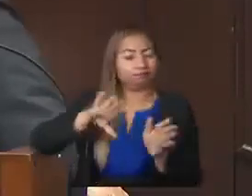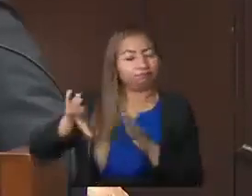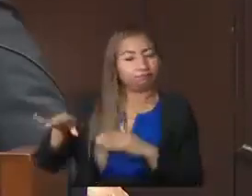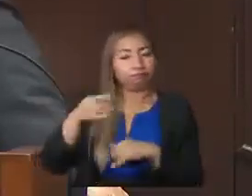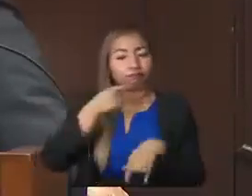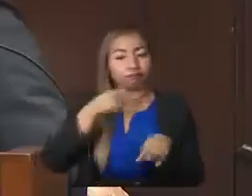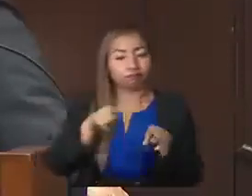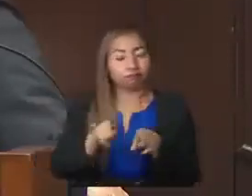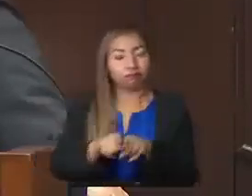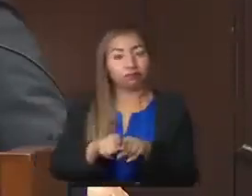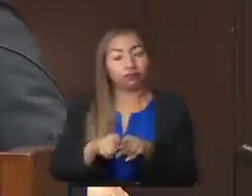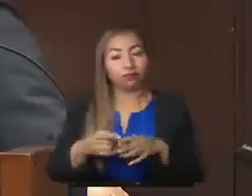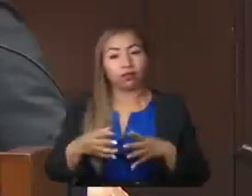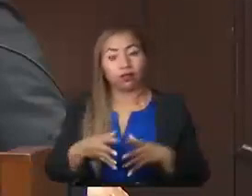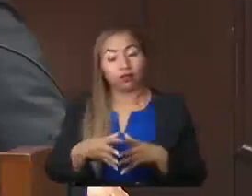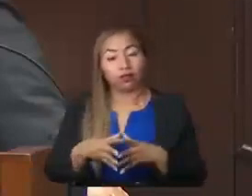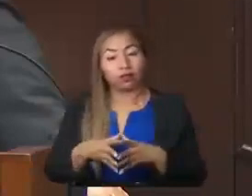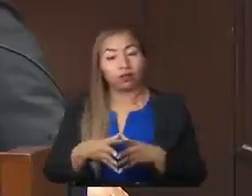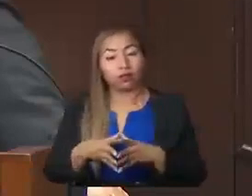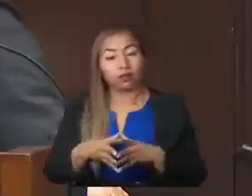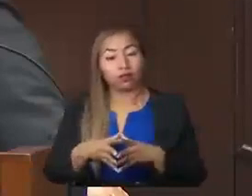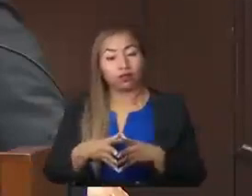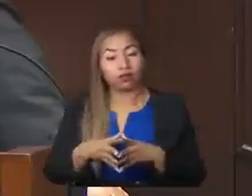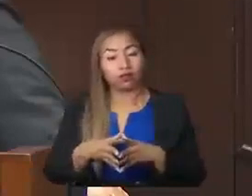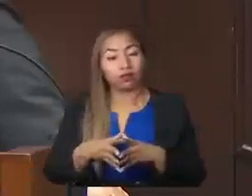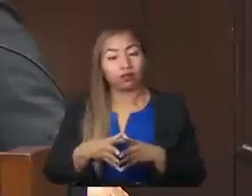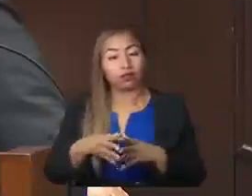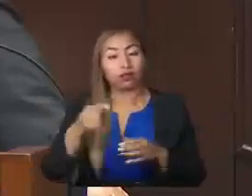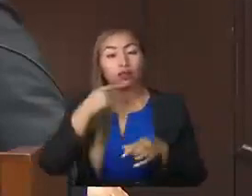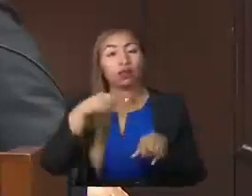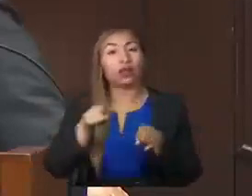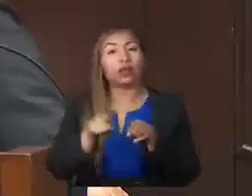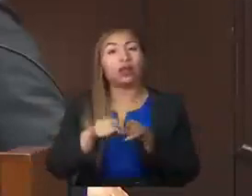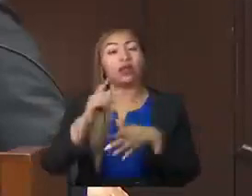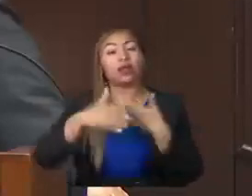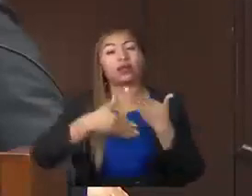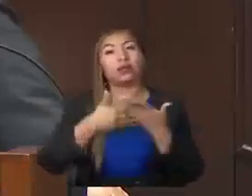ungidos por la esperanza de mejores días,